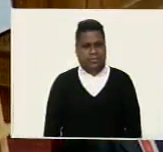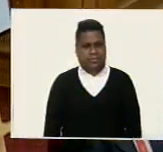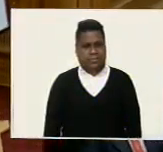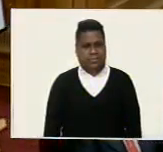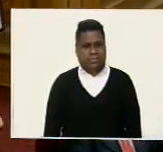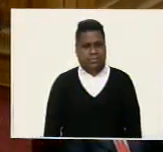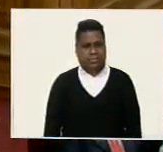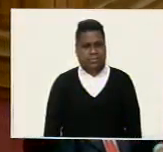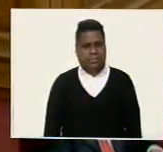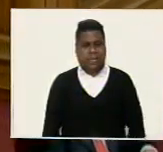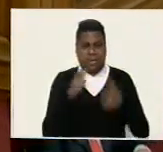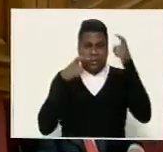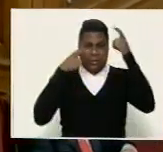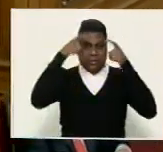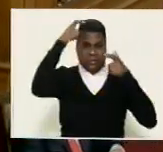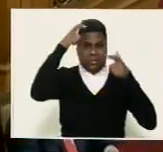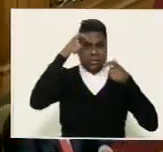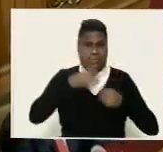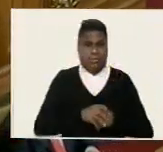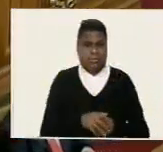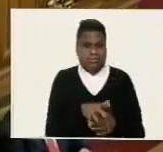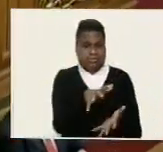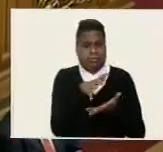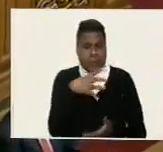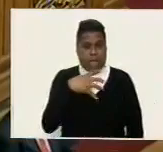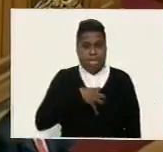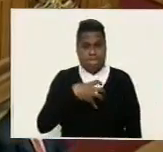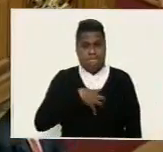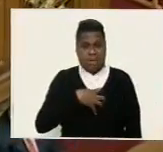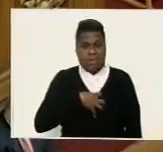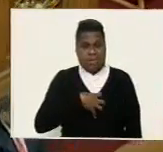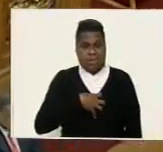Hugo Chávez se ganó un premio de periodismo.